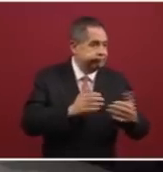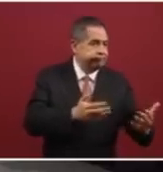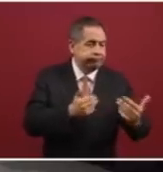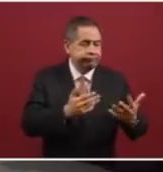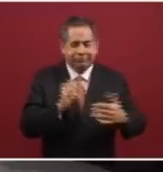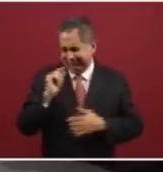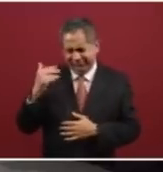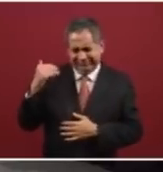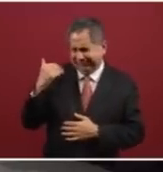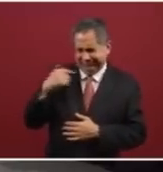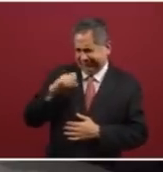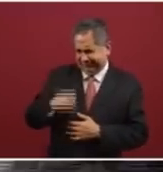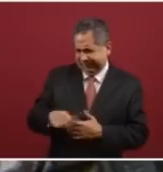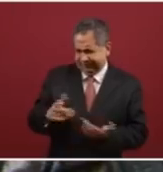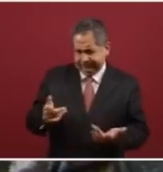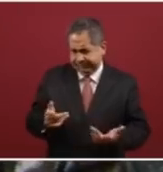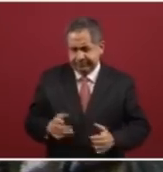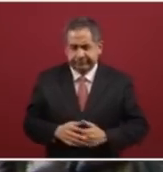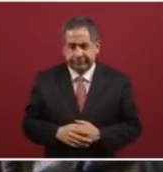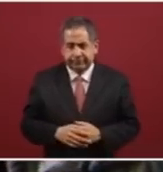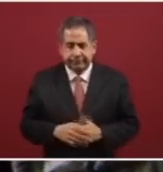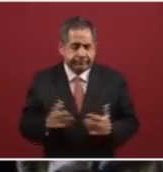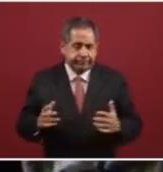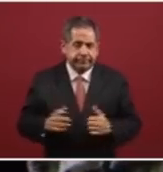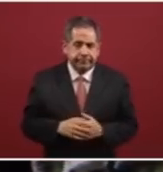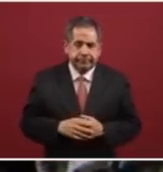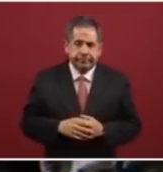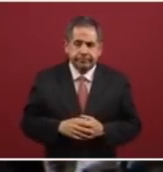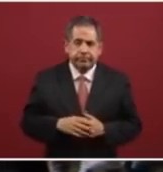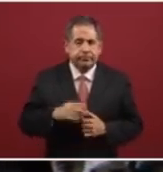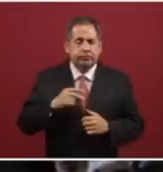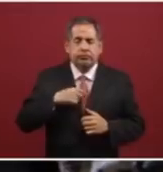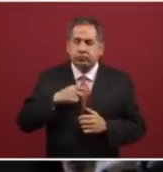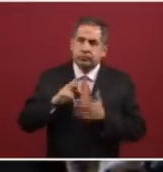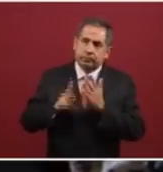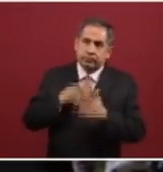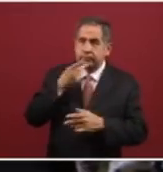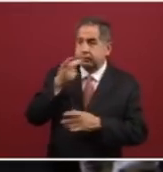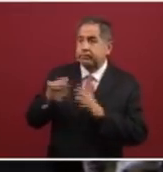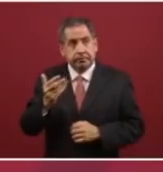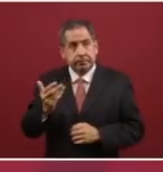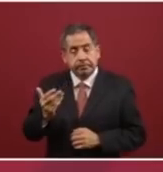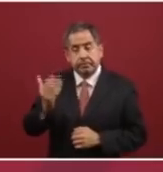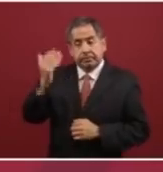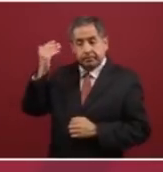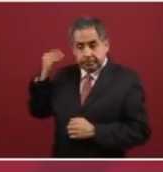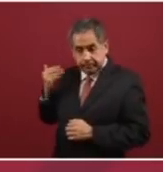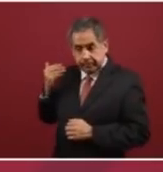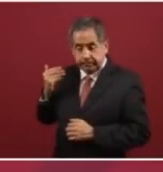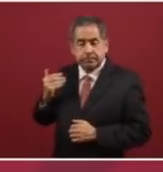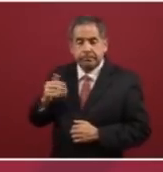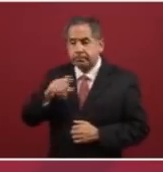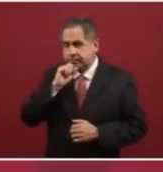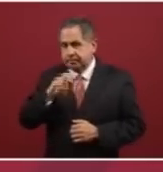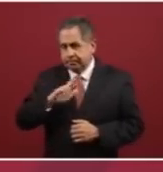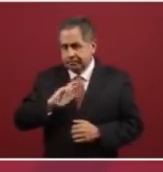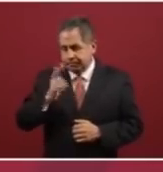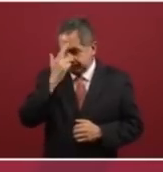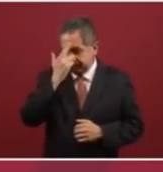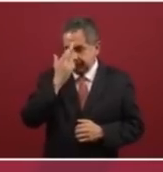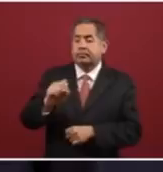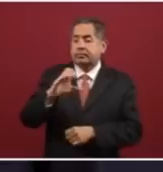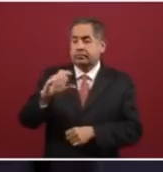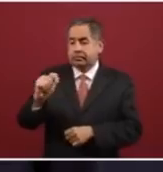luego de que el sector empresarial expresará su preocupación por la decisión de cancelar las rondas petroleras el presidente de 3 manuel lópez obrador